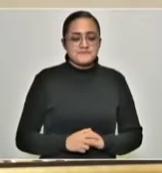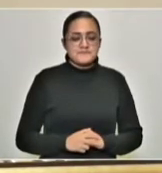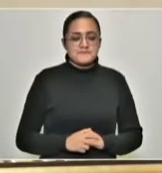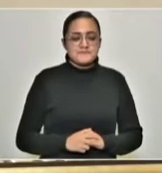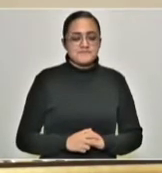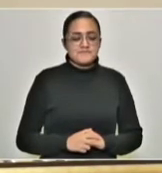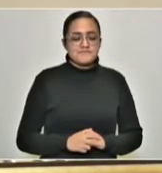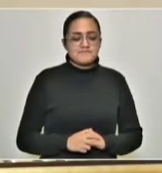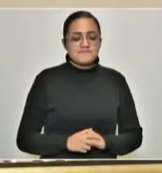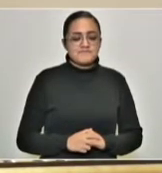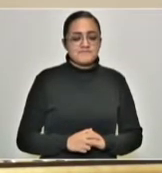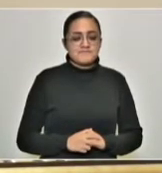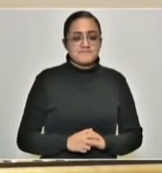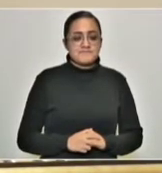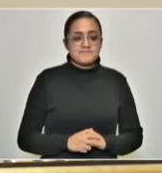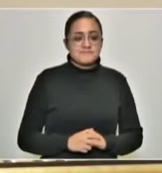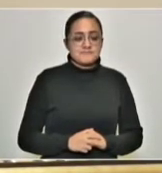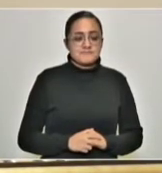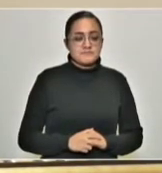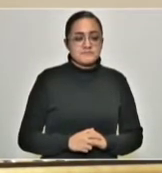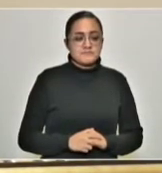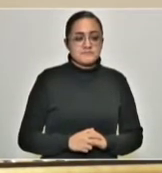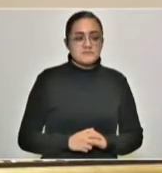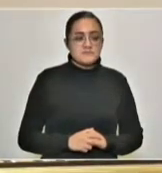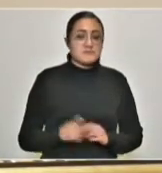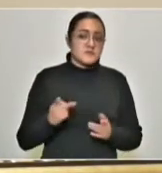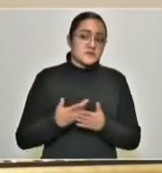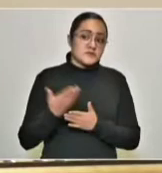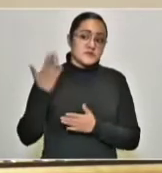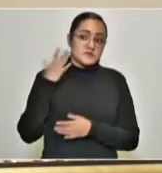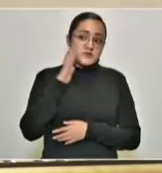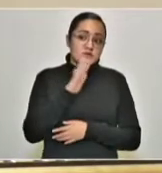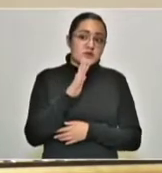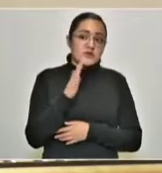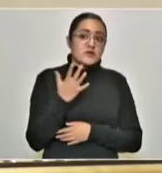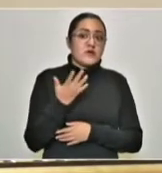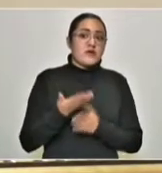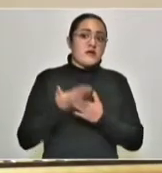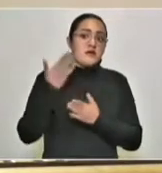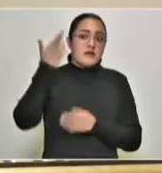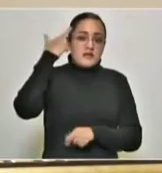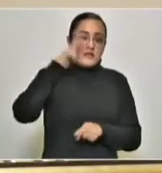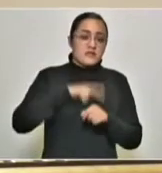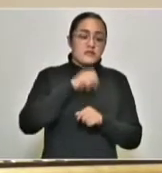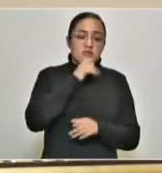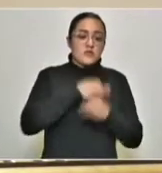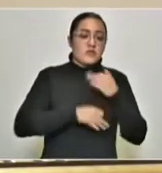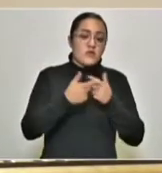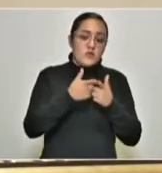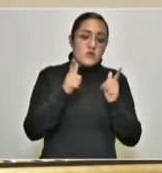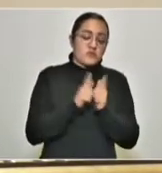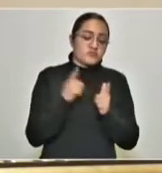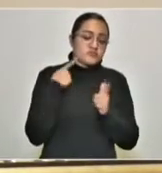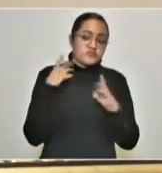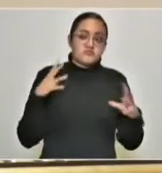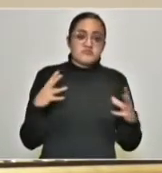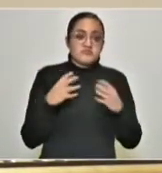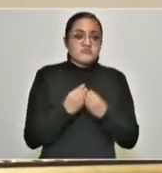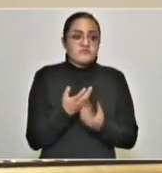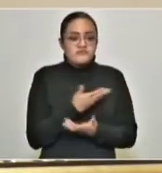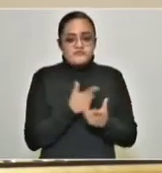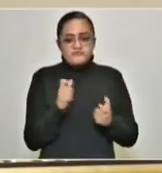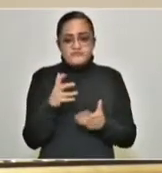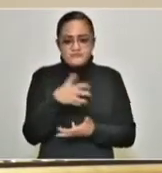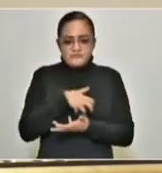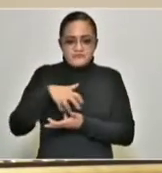de esos, los que han pasado cuatro o cinco rectores anteriores y todo su grupo político